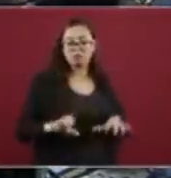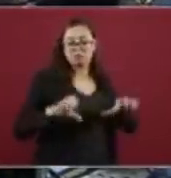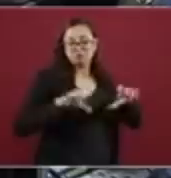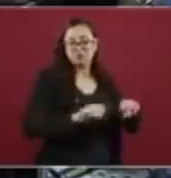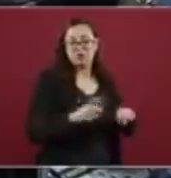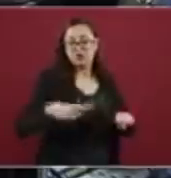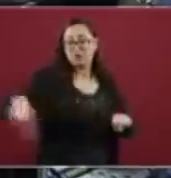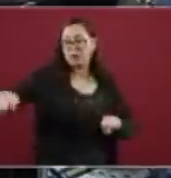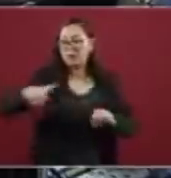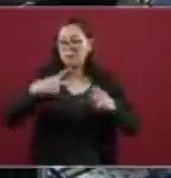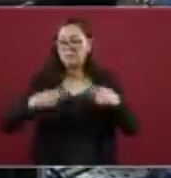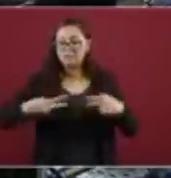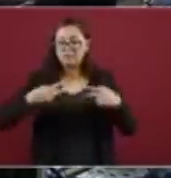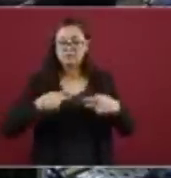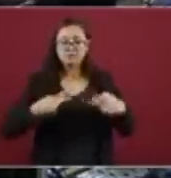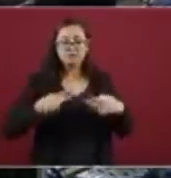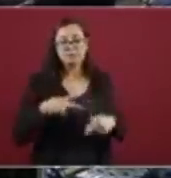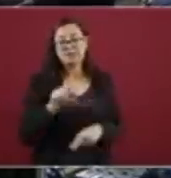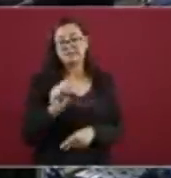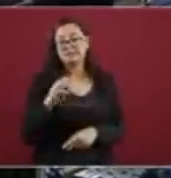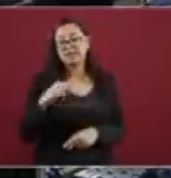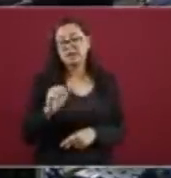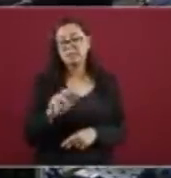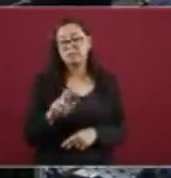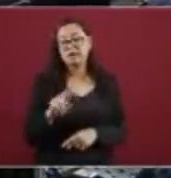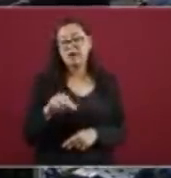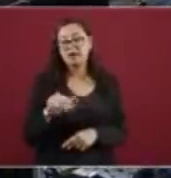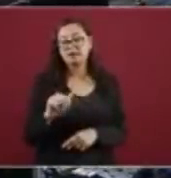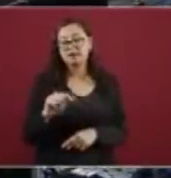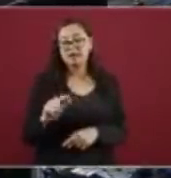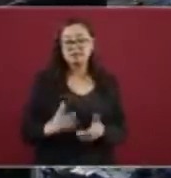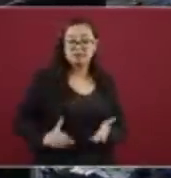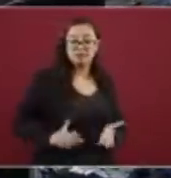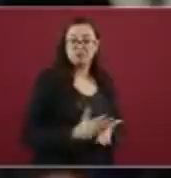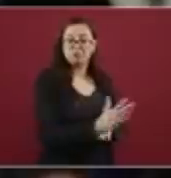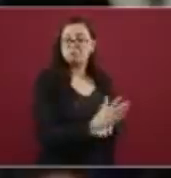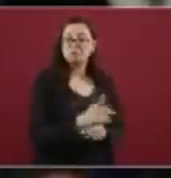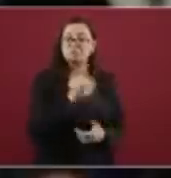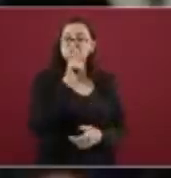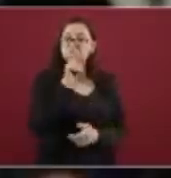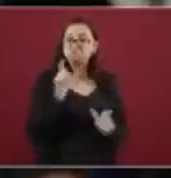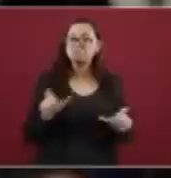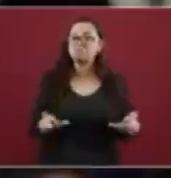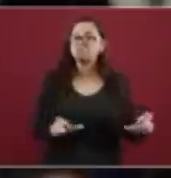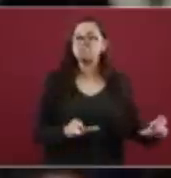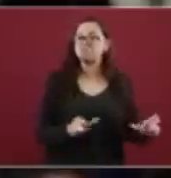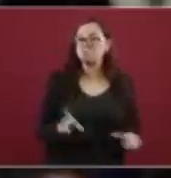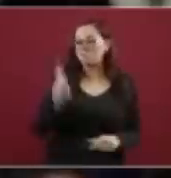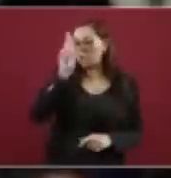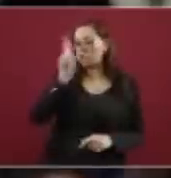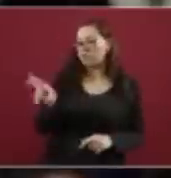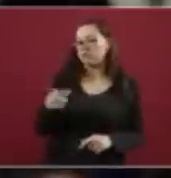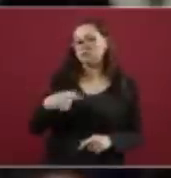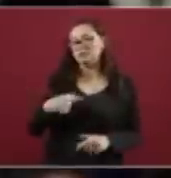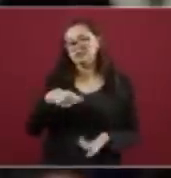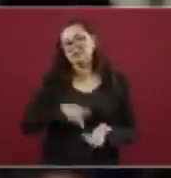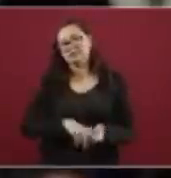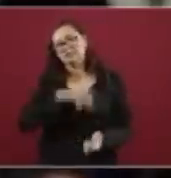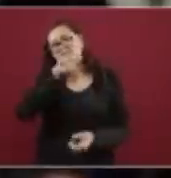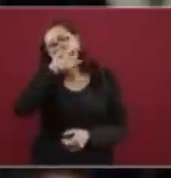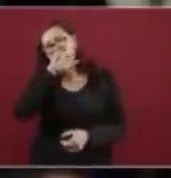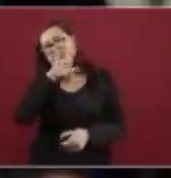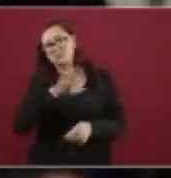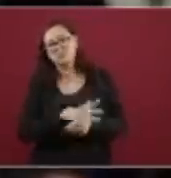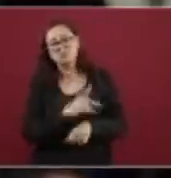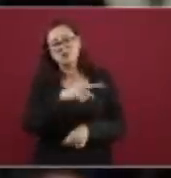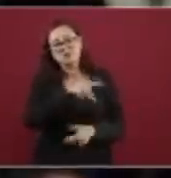al personal de control de la Semarnat, mucho menos a visitantes. Y esto provoca una preocupación fuerte porque se trata de una reserva